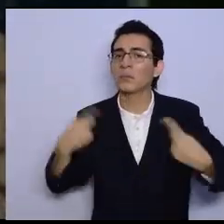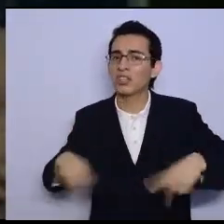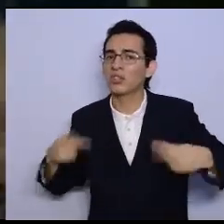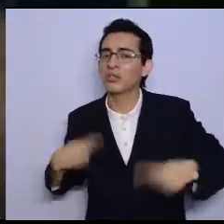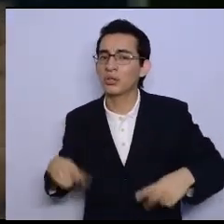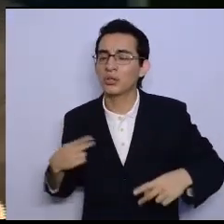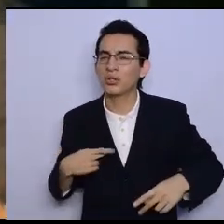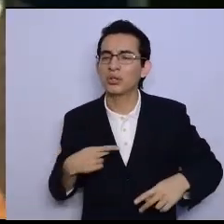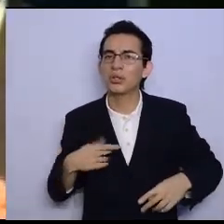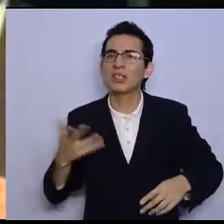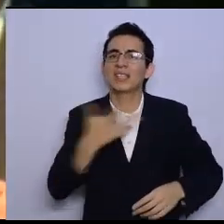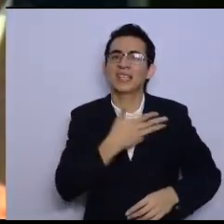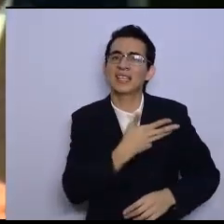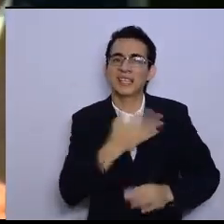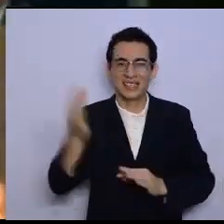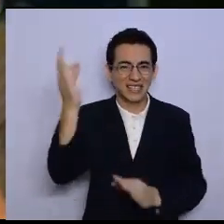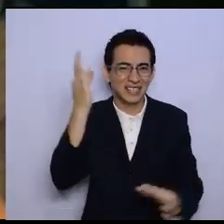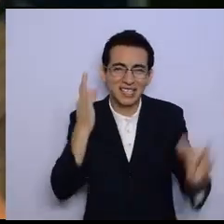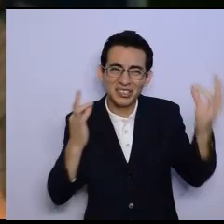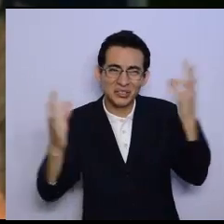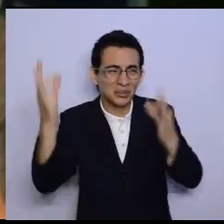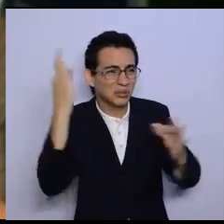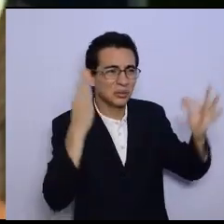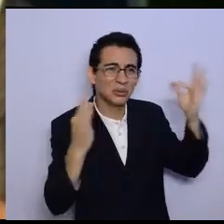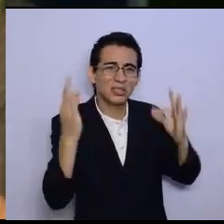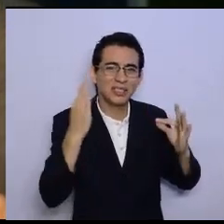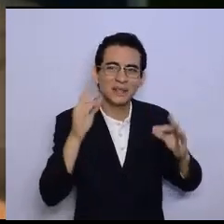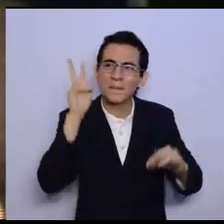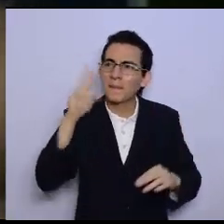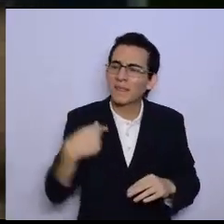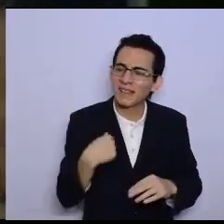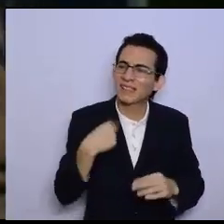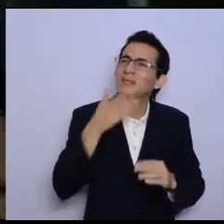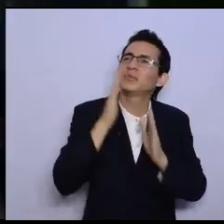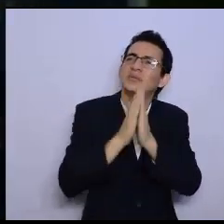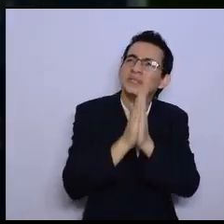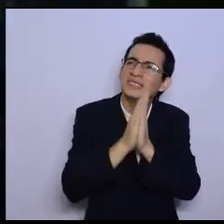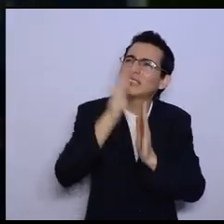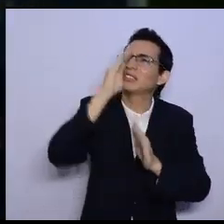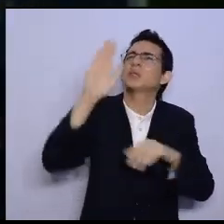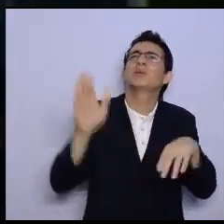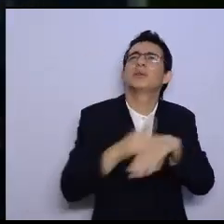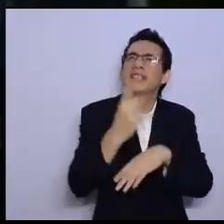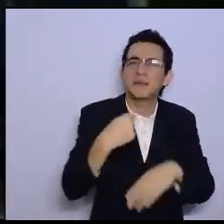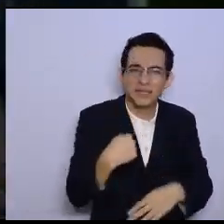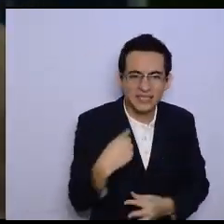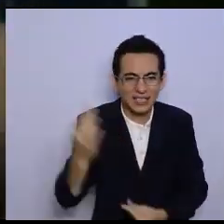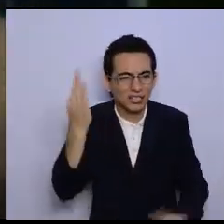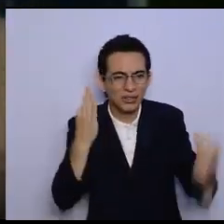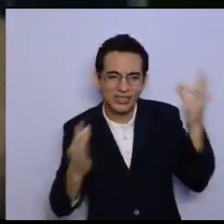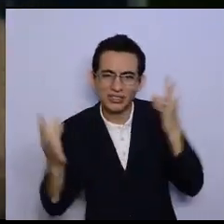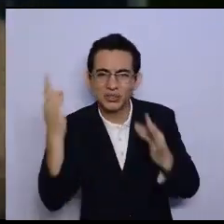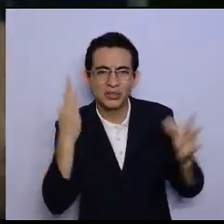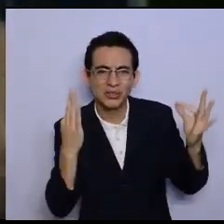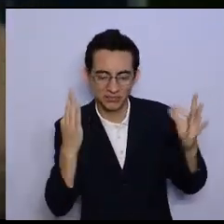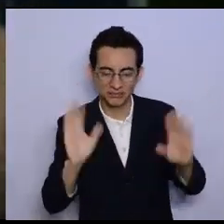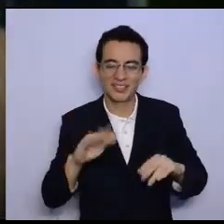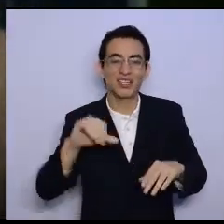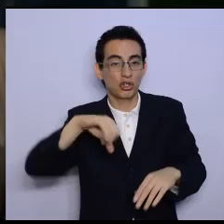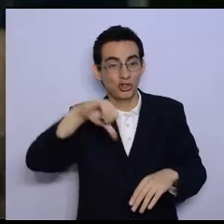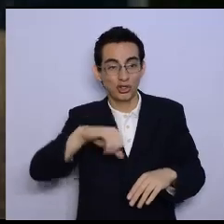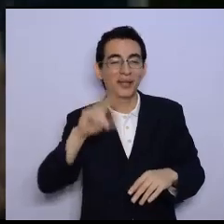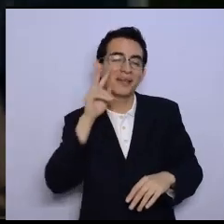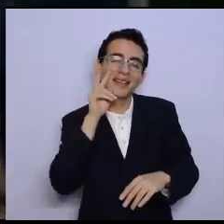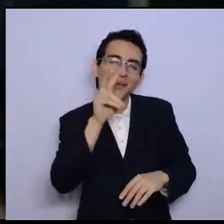están teniendo tentaciones fuertes que los afligen y se preguntan, Señor, ¿por qué? ¿Por qué? Pero vamos a